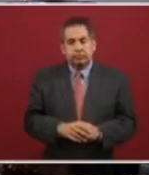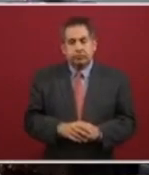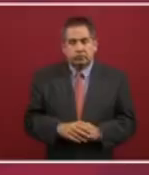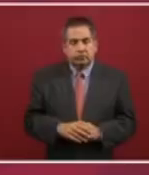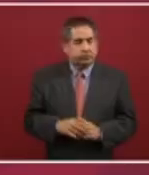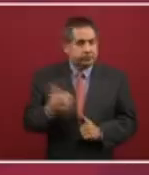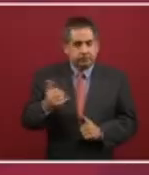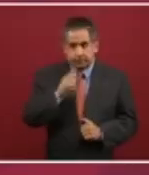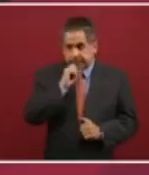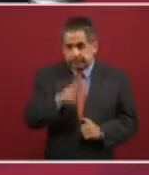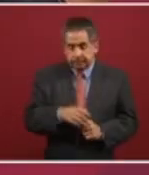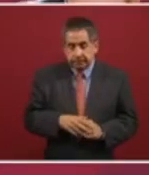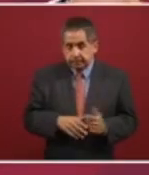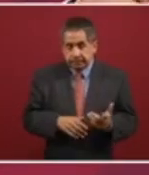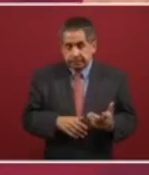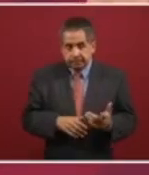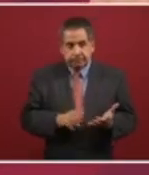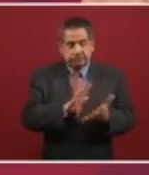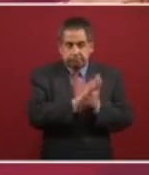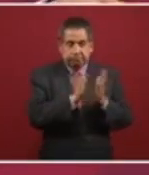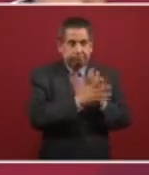Y una red